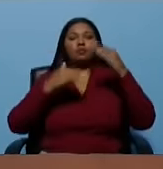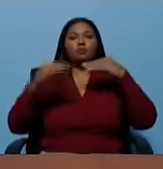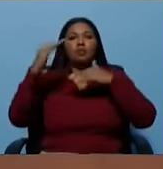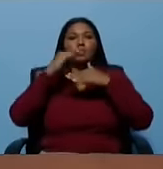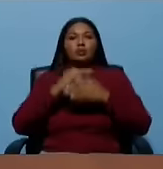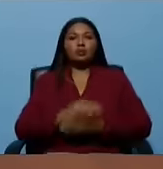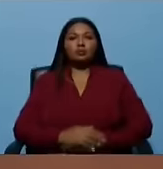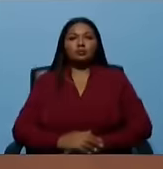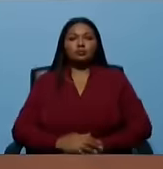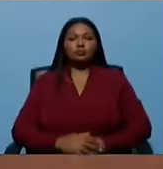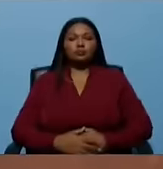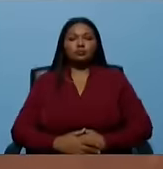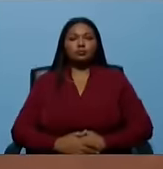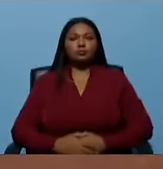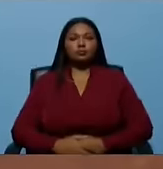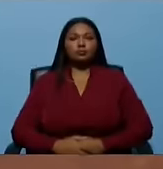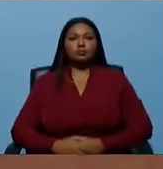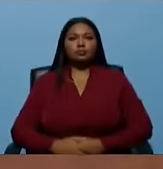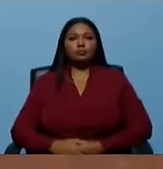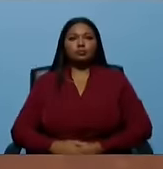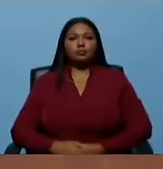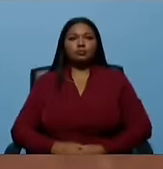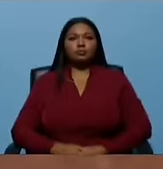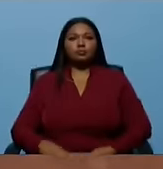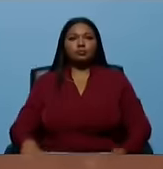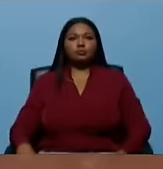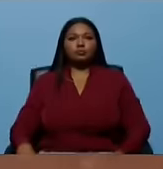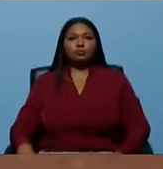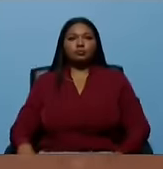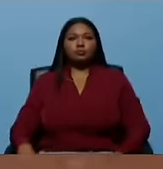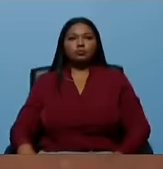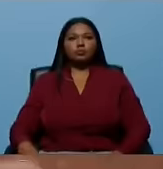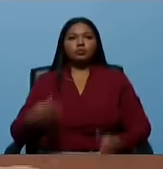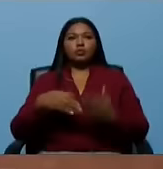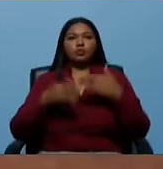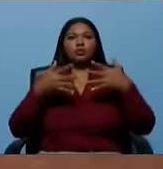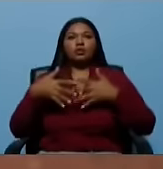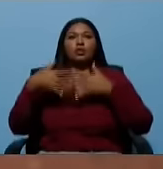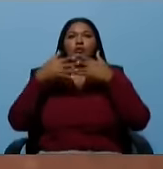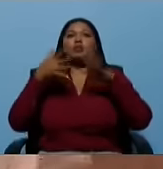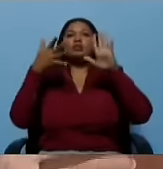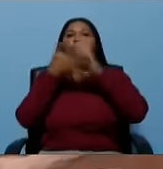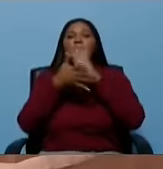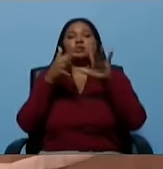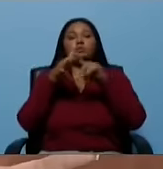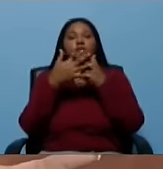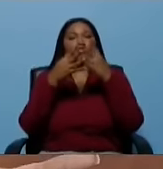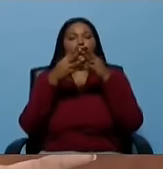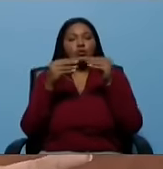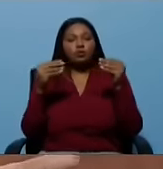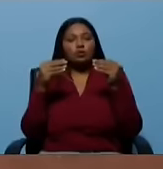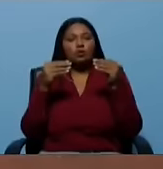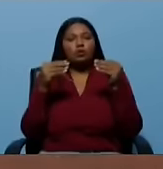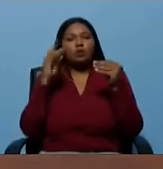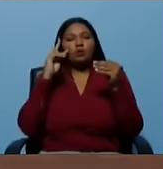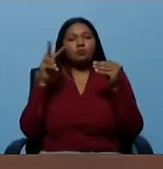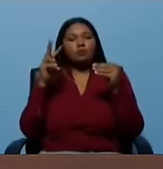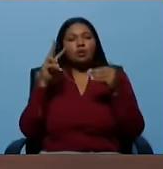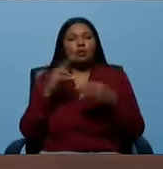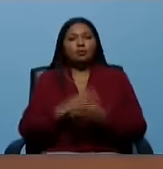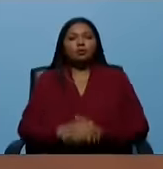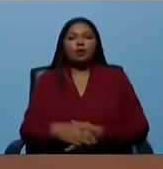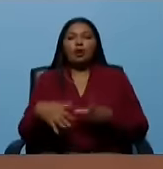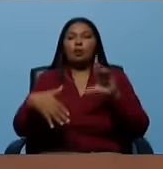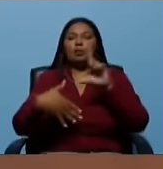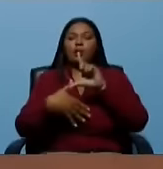de Venezuela ponencia sobre la intervención de Estados Unidos justamente no en todo en todo lo que tiene que ver con América